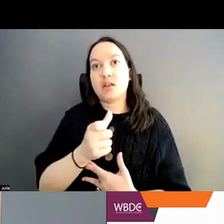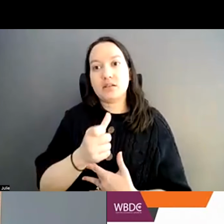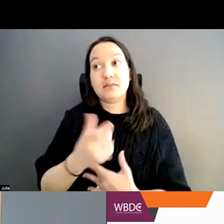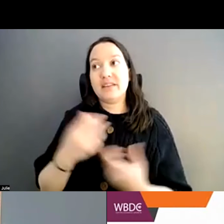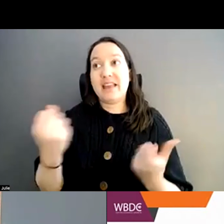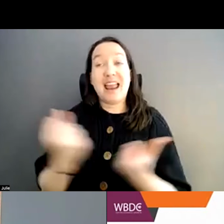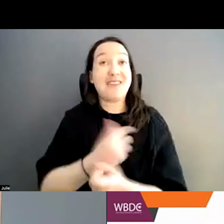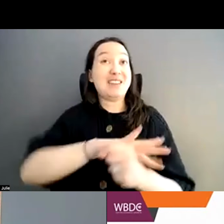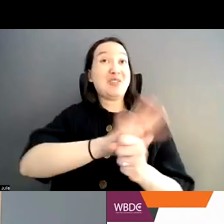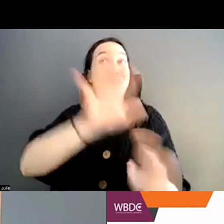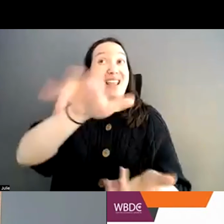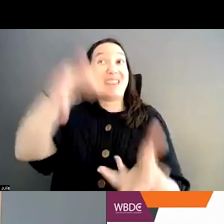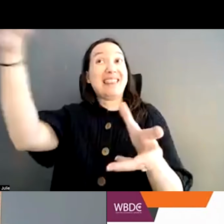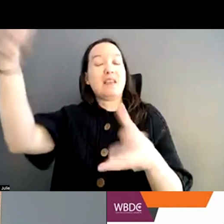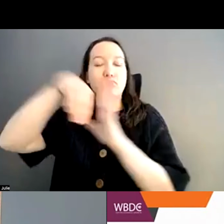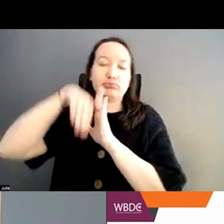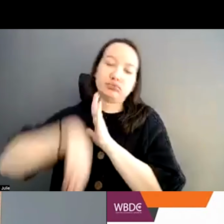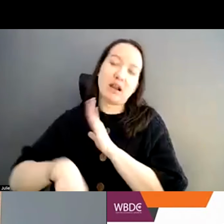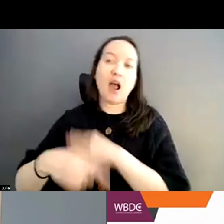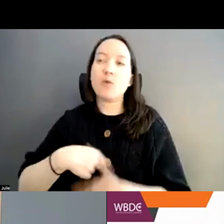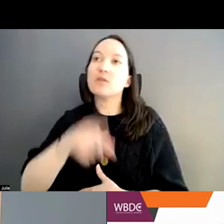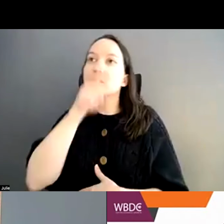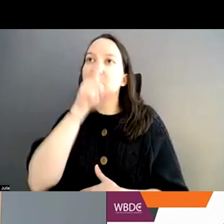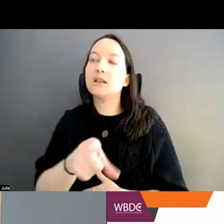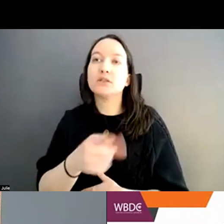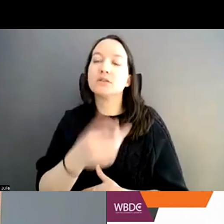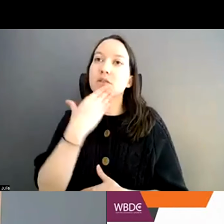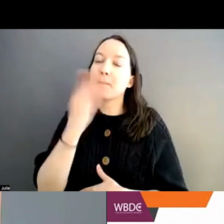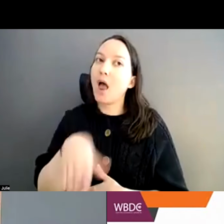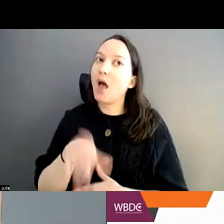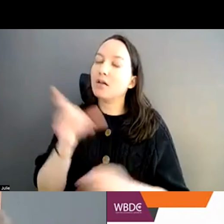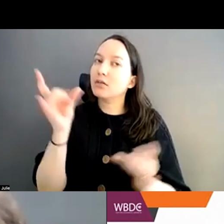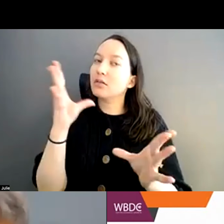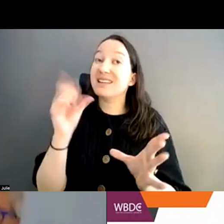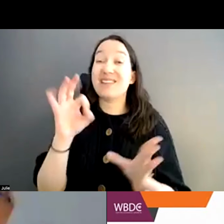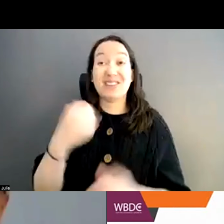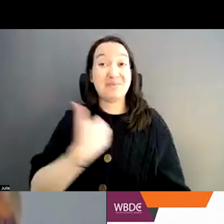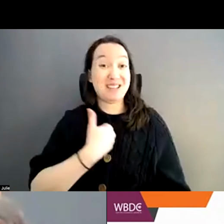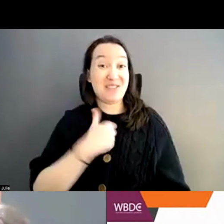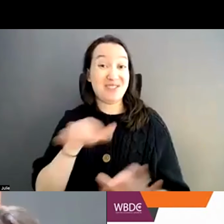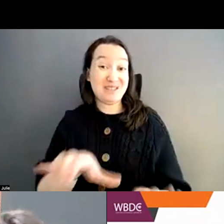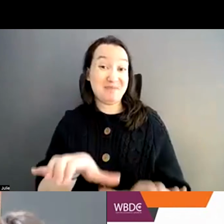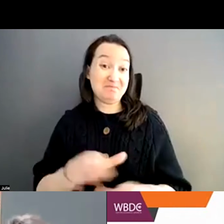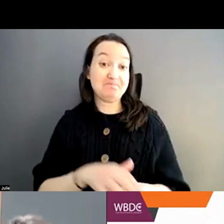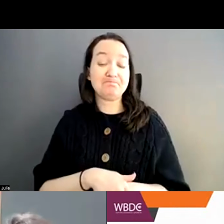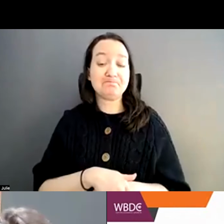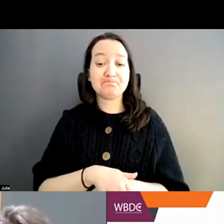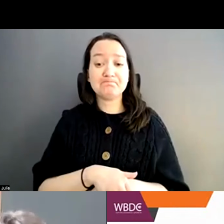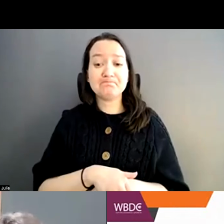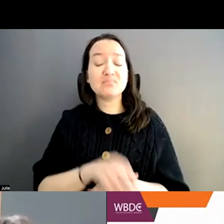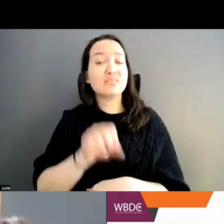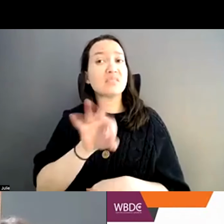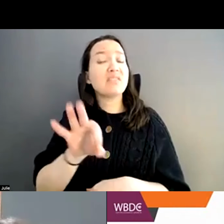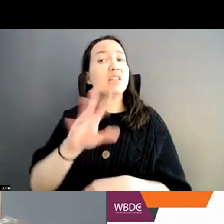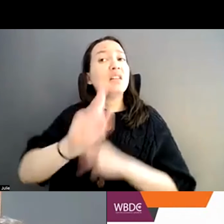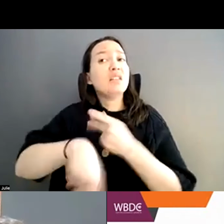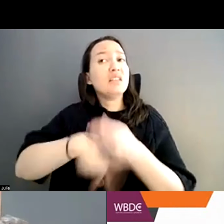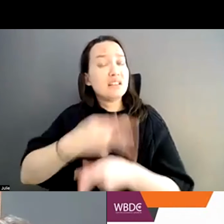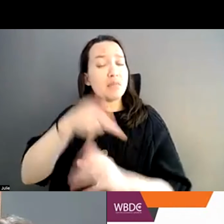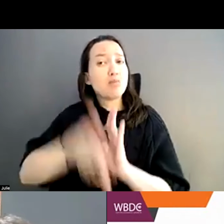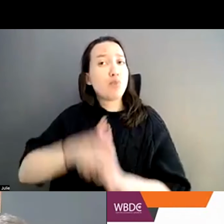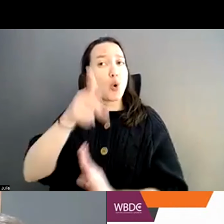lucro, pero no lo hice porque llegó COVID y todo se cayó. Así que hubiera estado en mala forma si lo hubiera hecho por mi